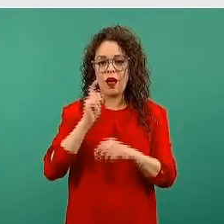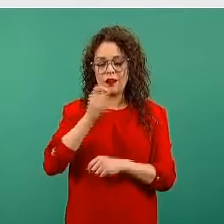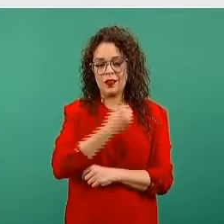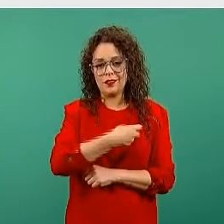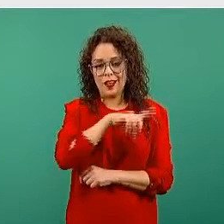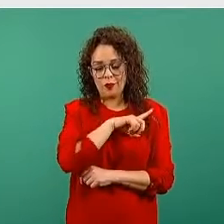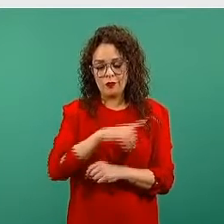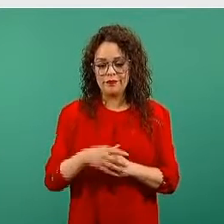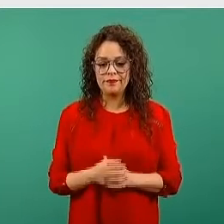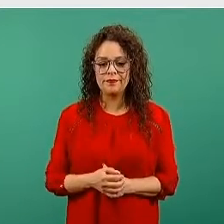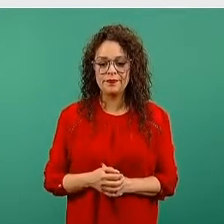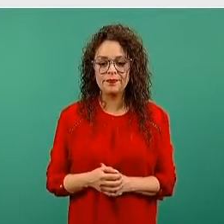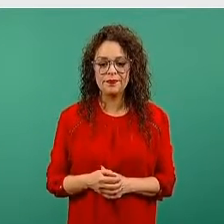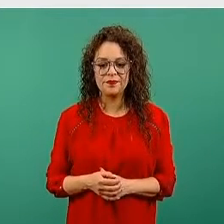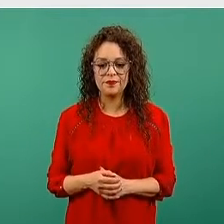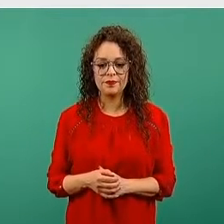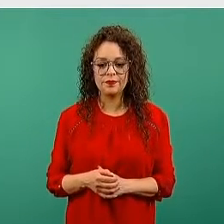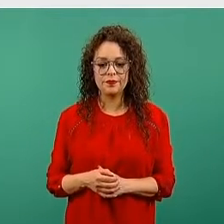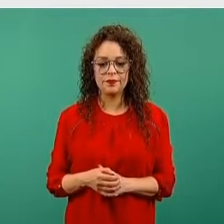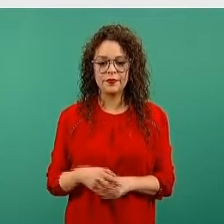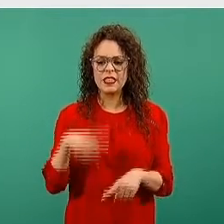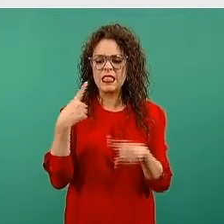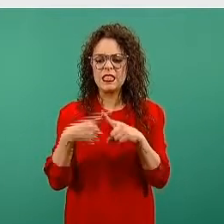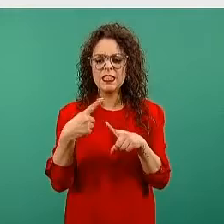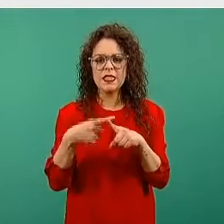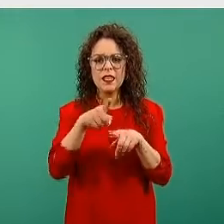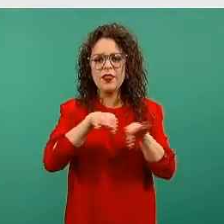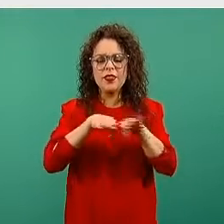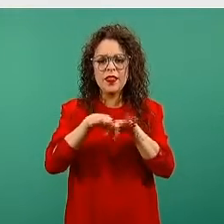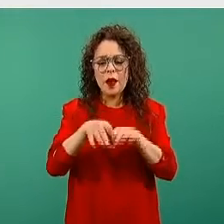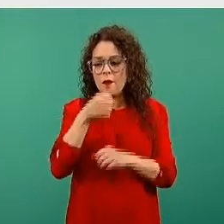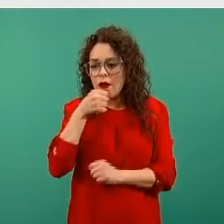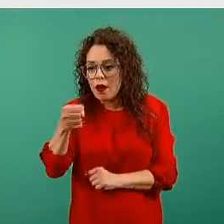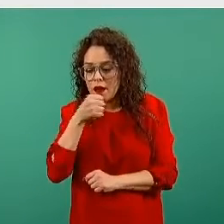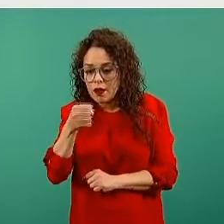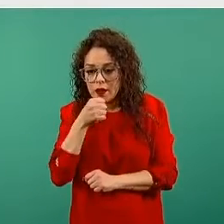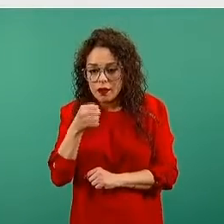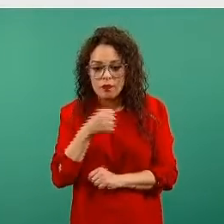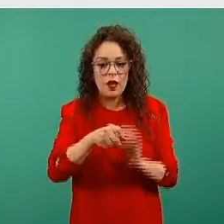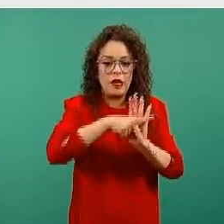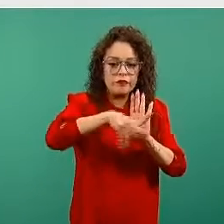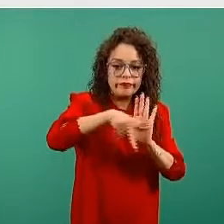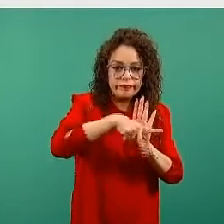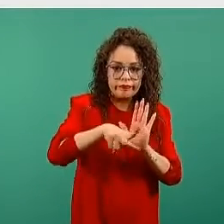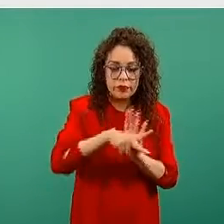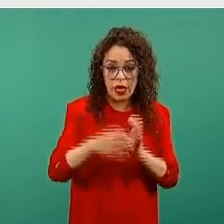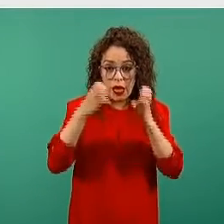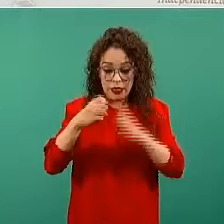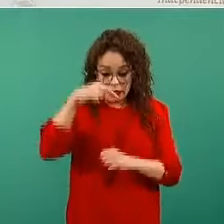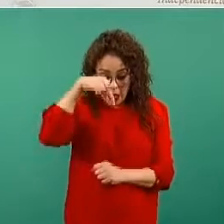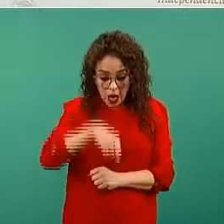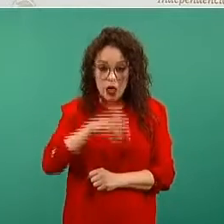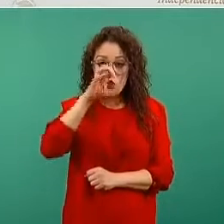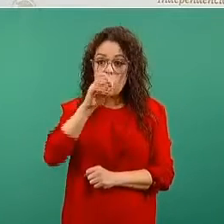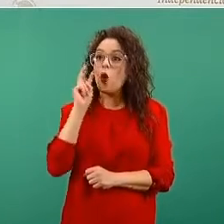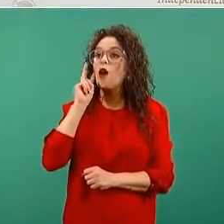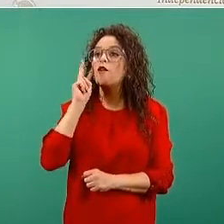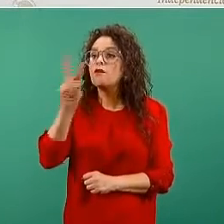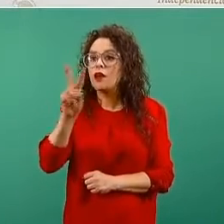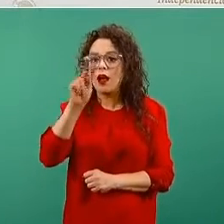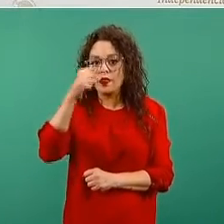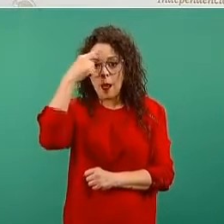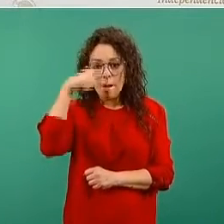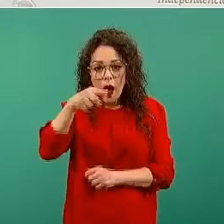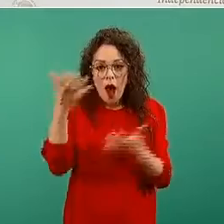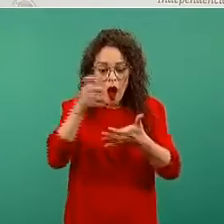particularmente a quienes son reporteras y reporteros, ya sea aquí en la sala o a quienes nos ven para hacer sus notas de